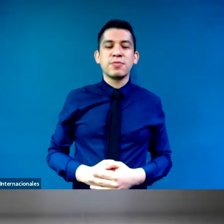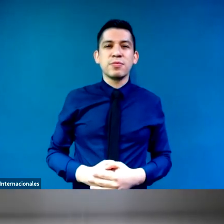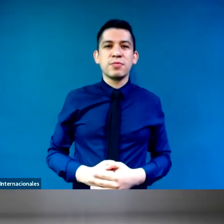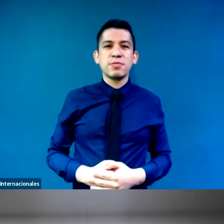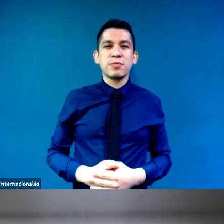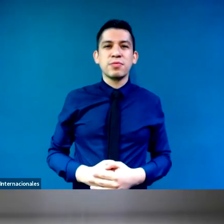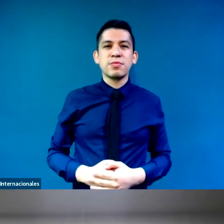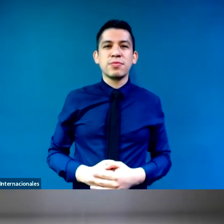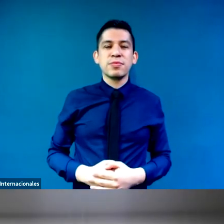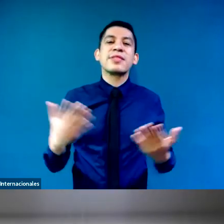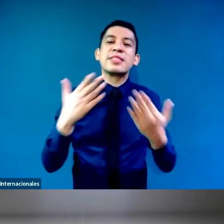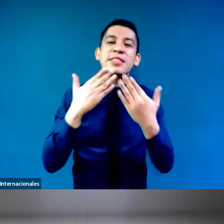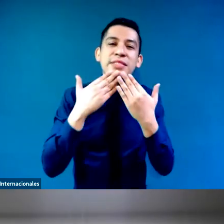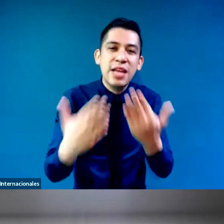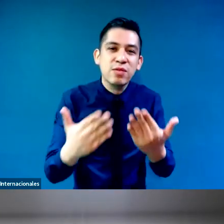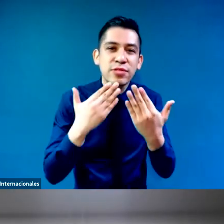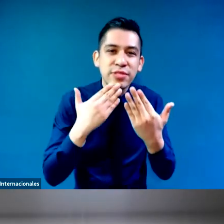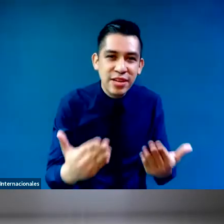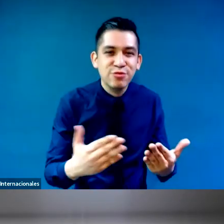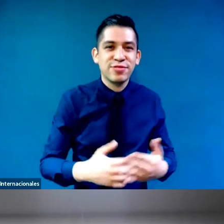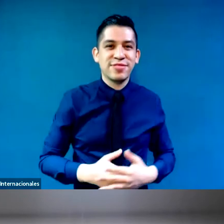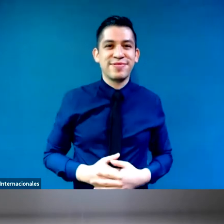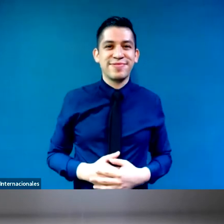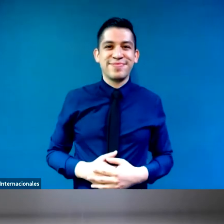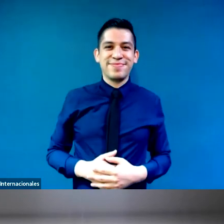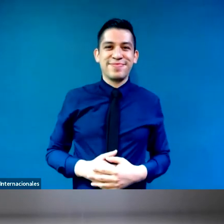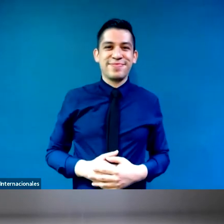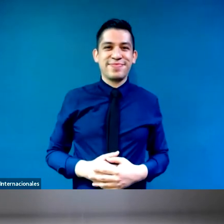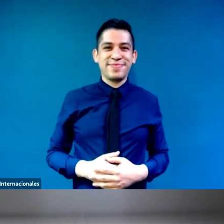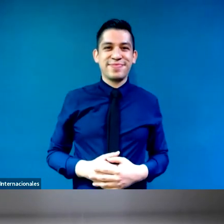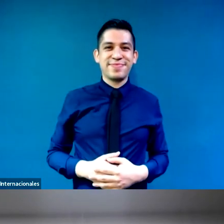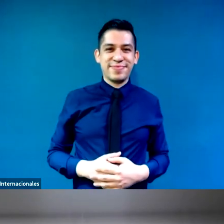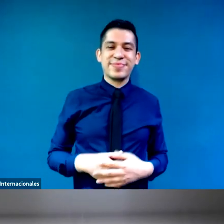Thank you so much, Ms. Huertas, for that inspiring call to action.